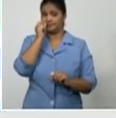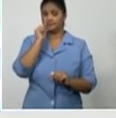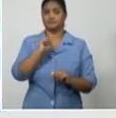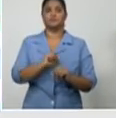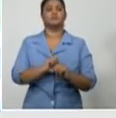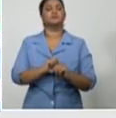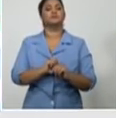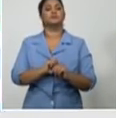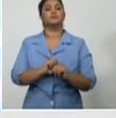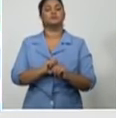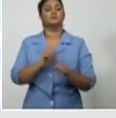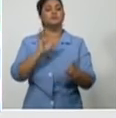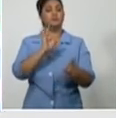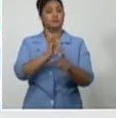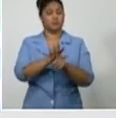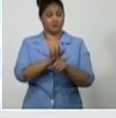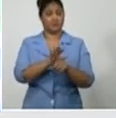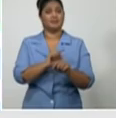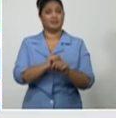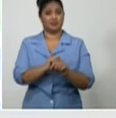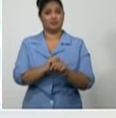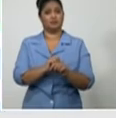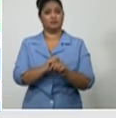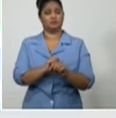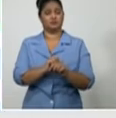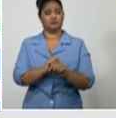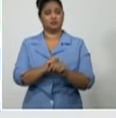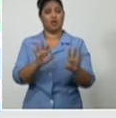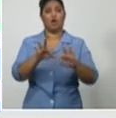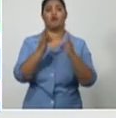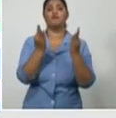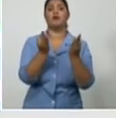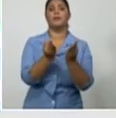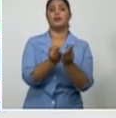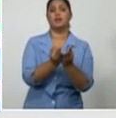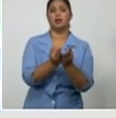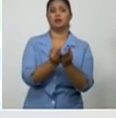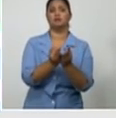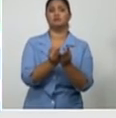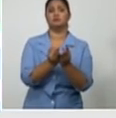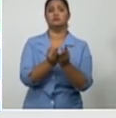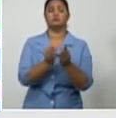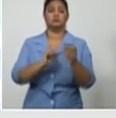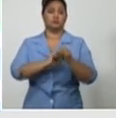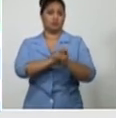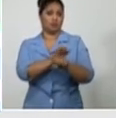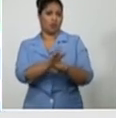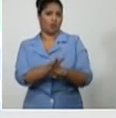inicialmente se detectó por un familiar con sintomatología,